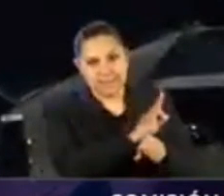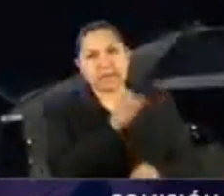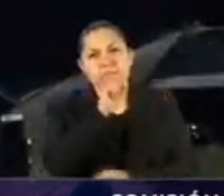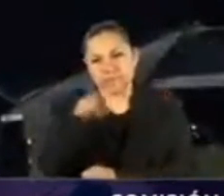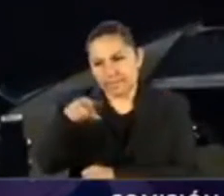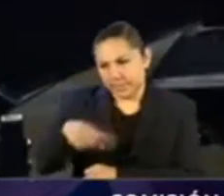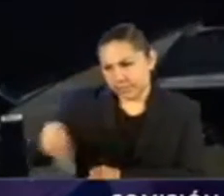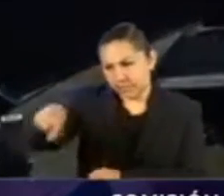Gracias.